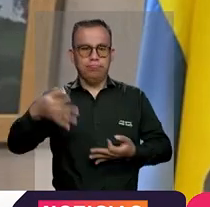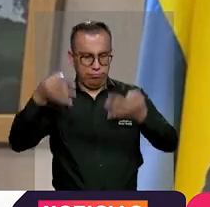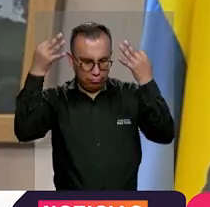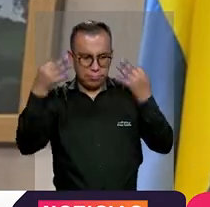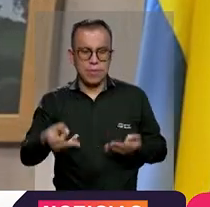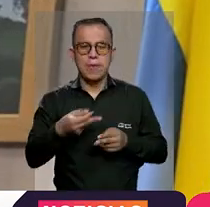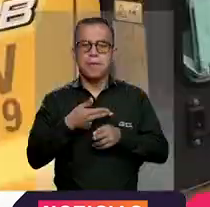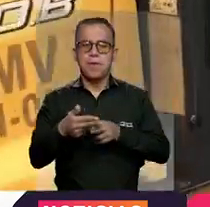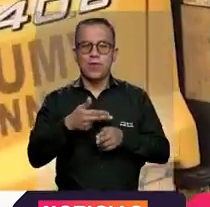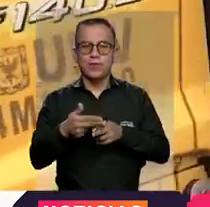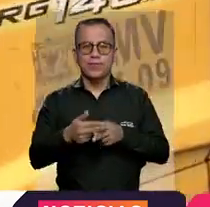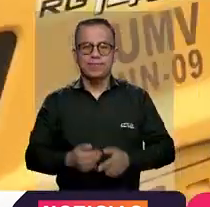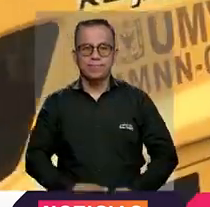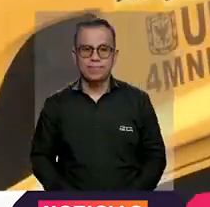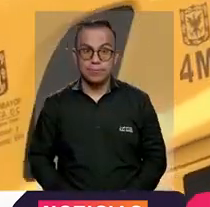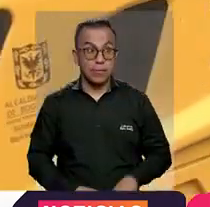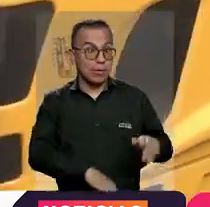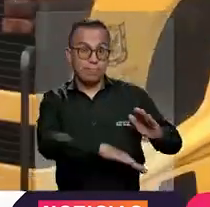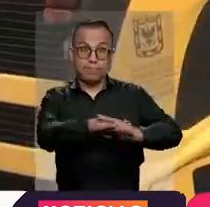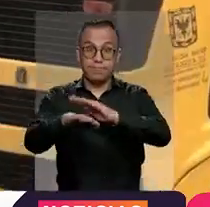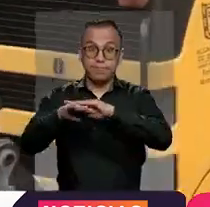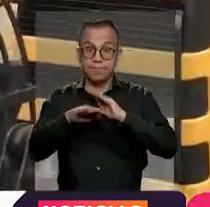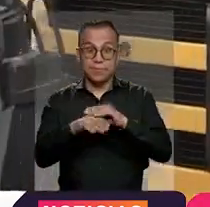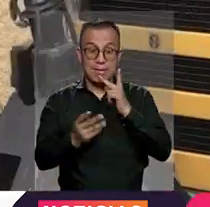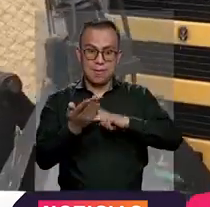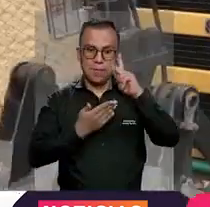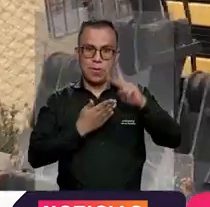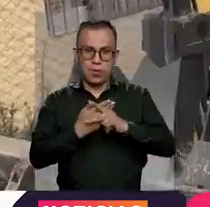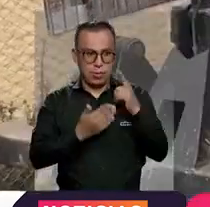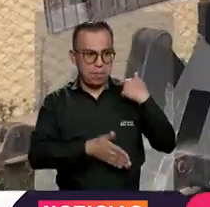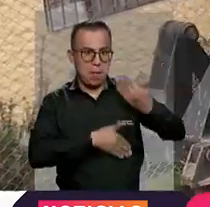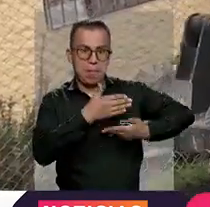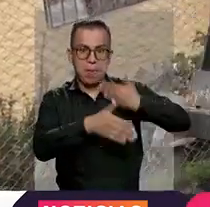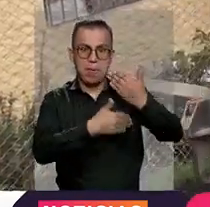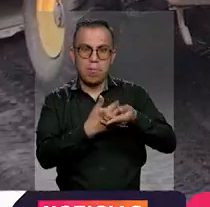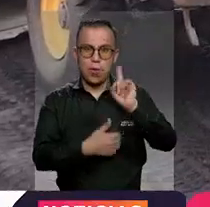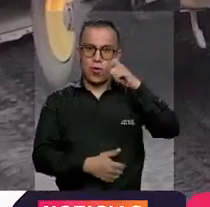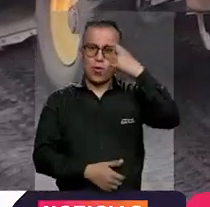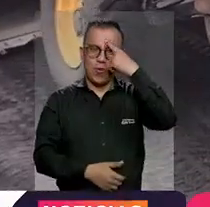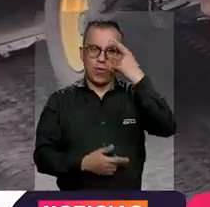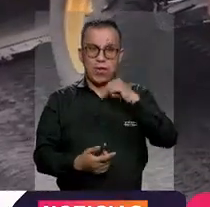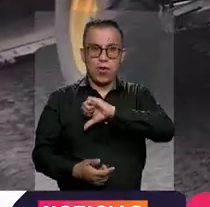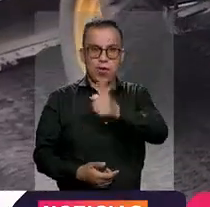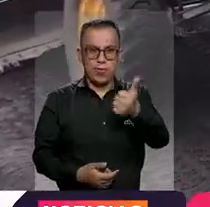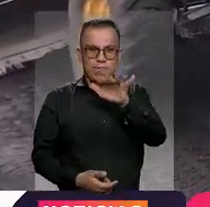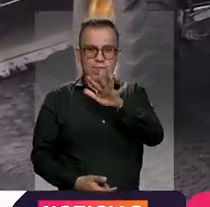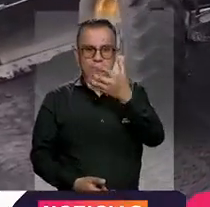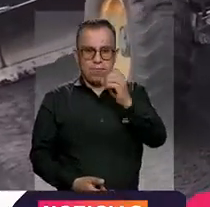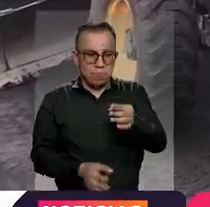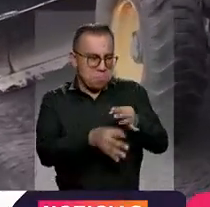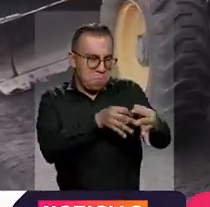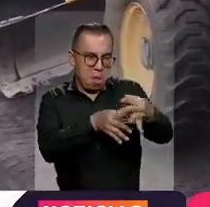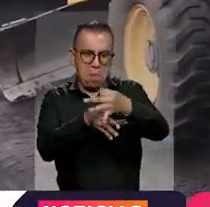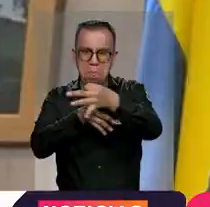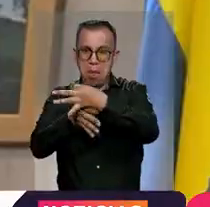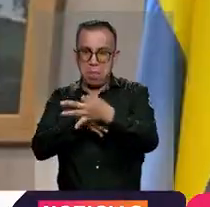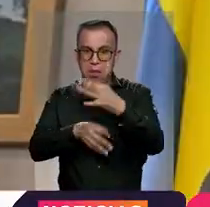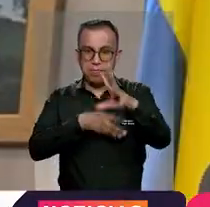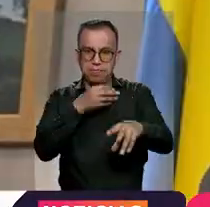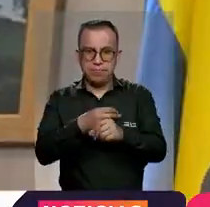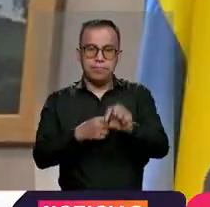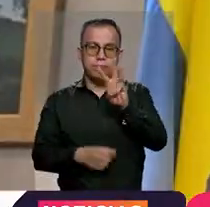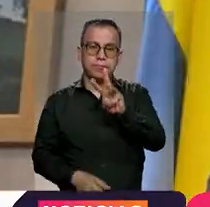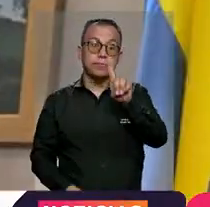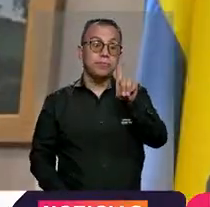más pronto posible. Los anuncios se suman a los proyectos adelantados por la gobernación en otros 50 municipios de la región.